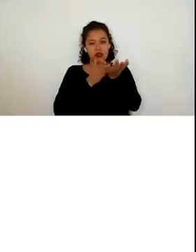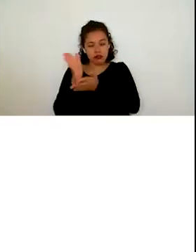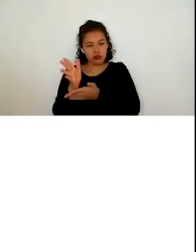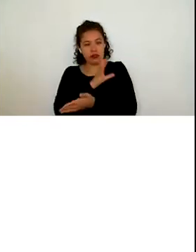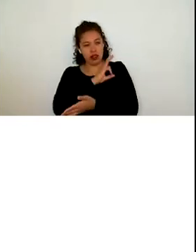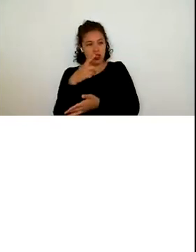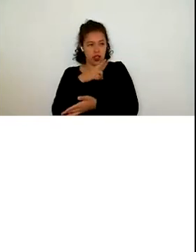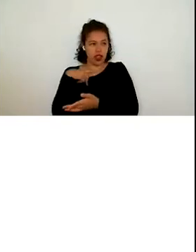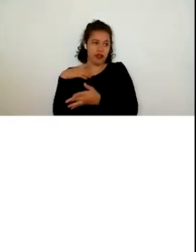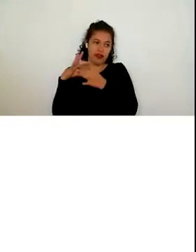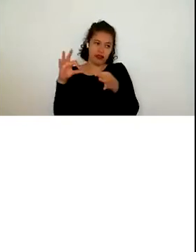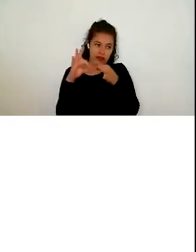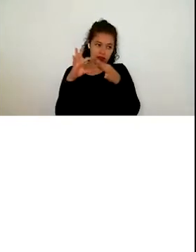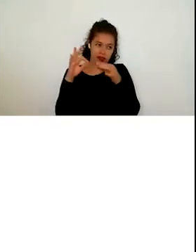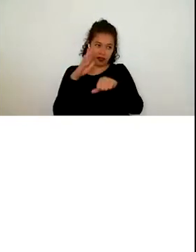casos.